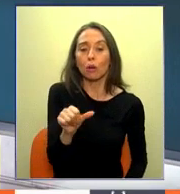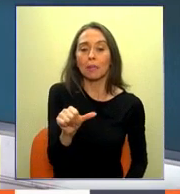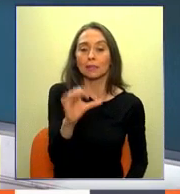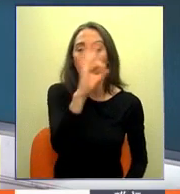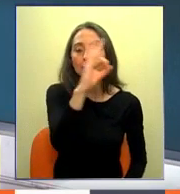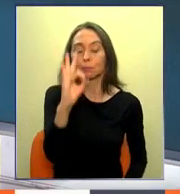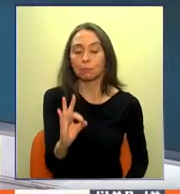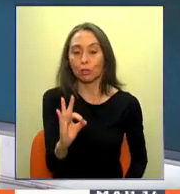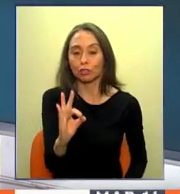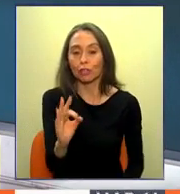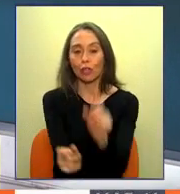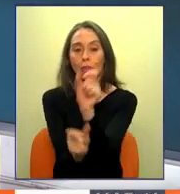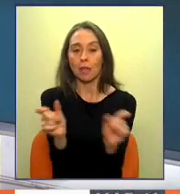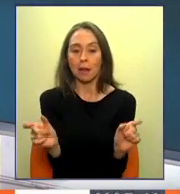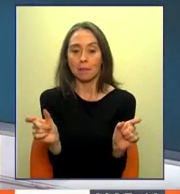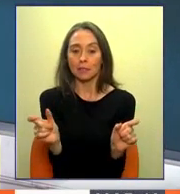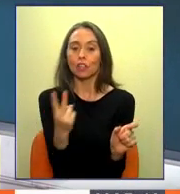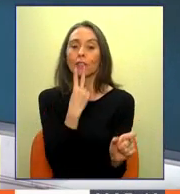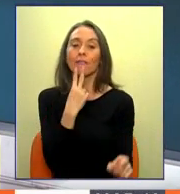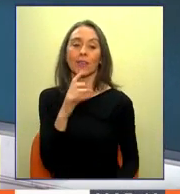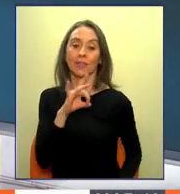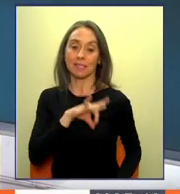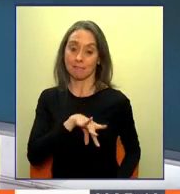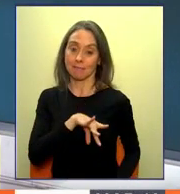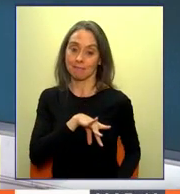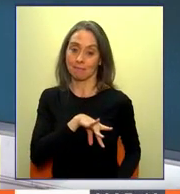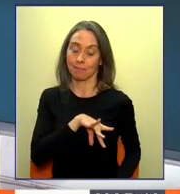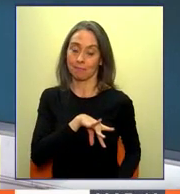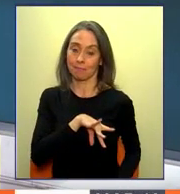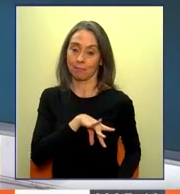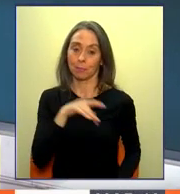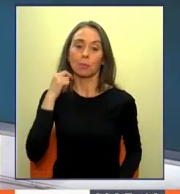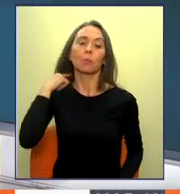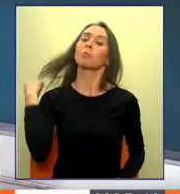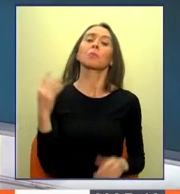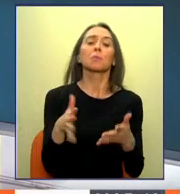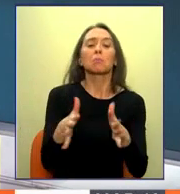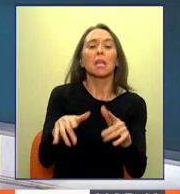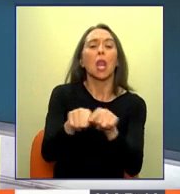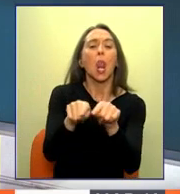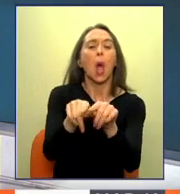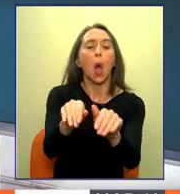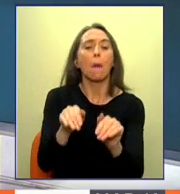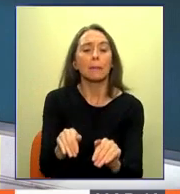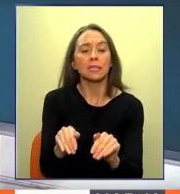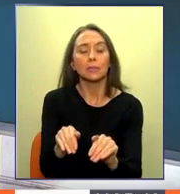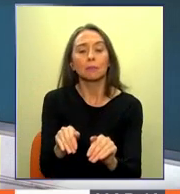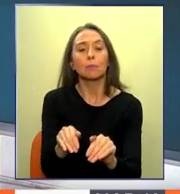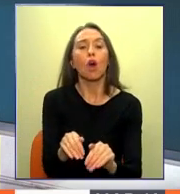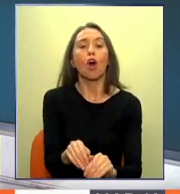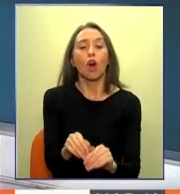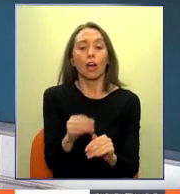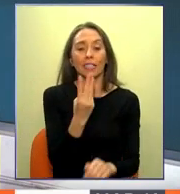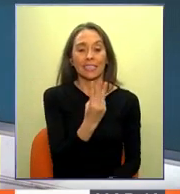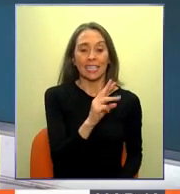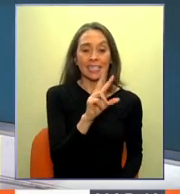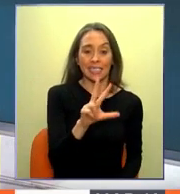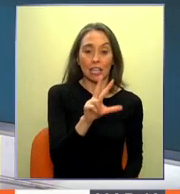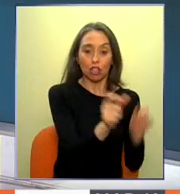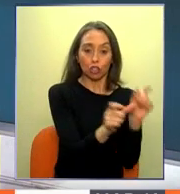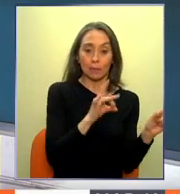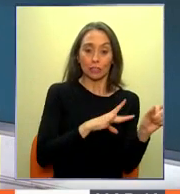2,6% de la población nacional, que diríamos lo mismo es que uno de cada 38